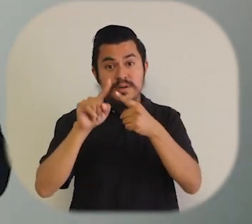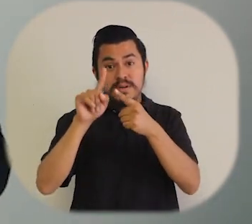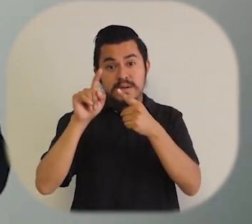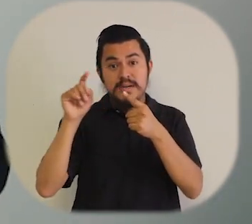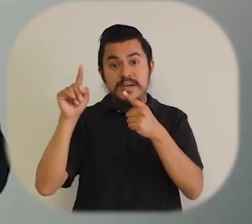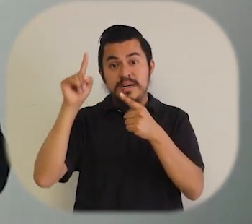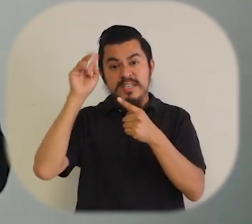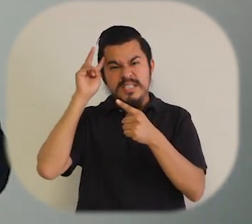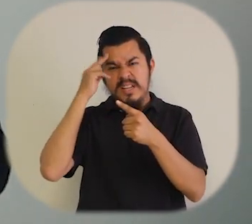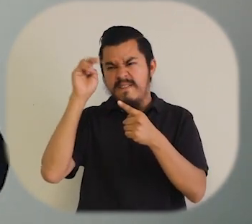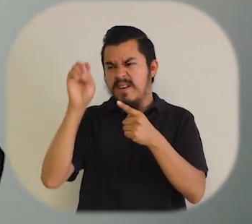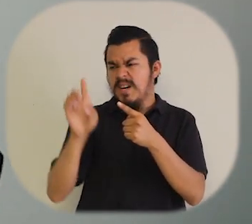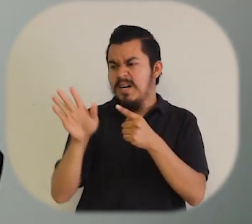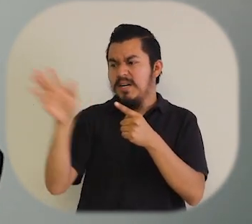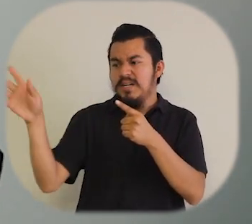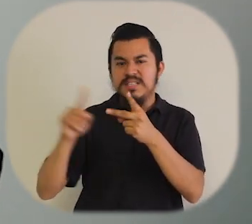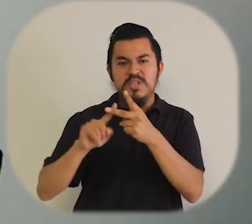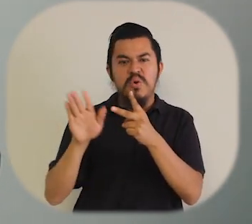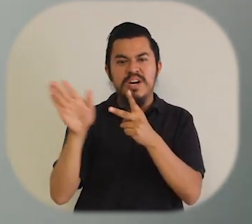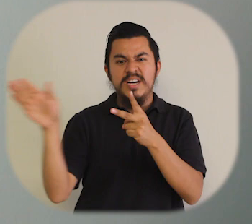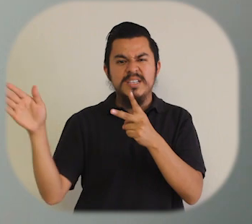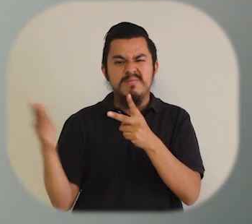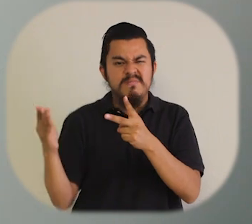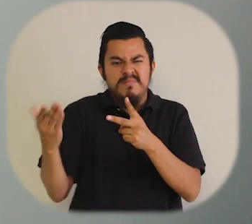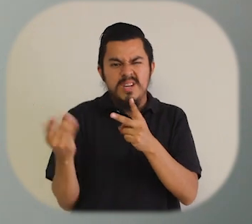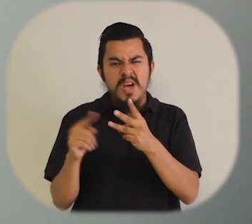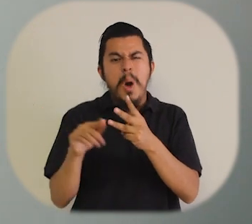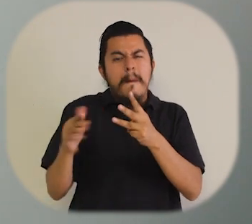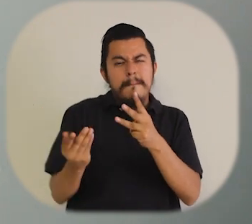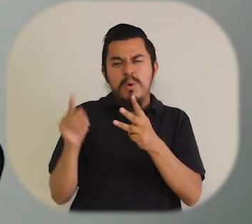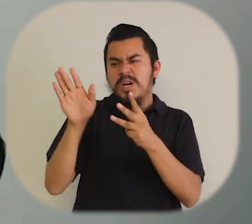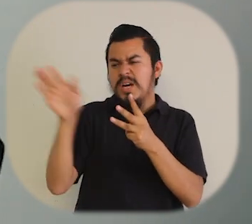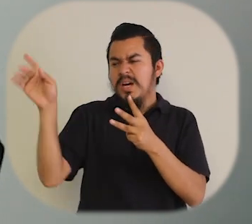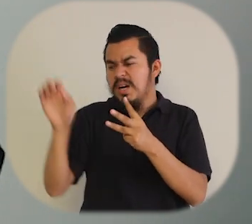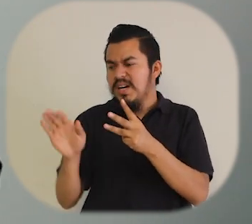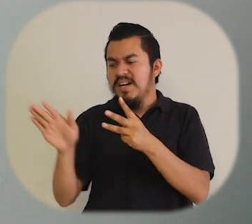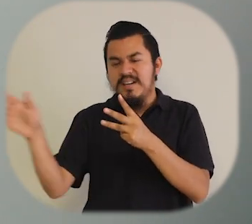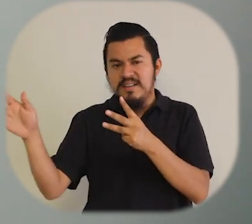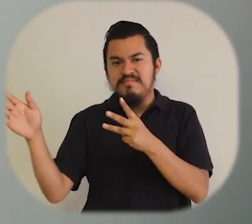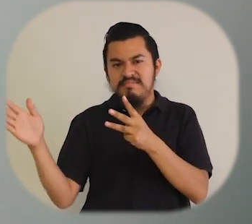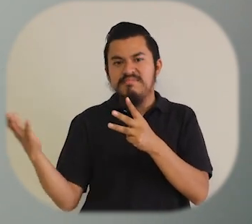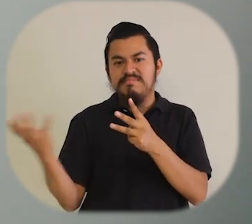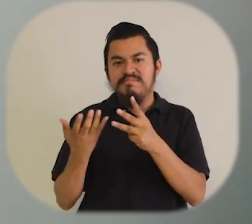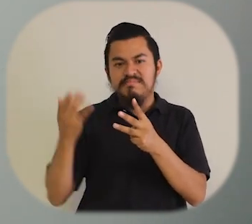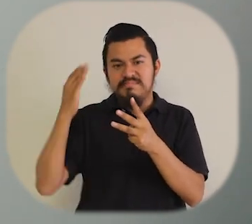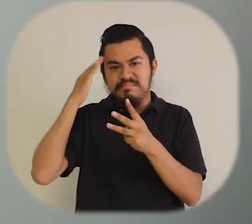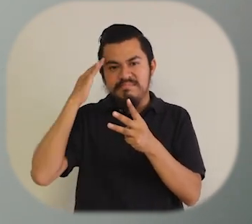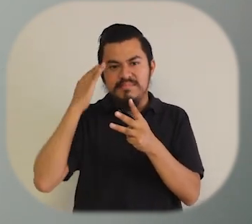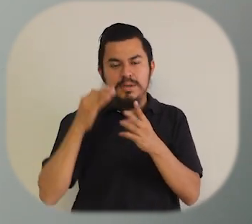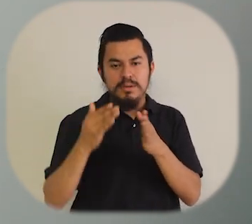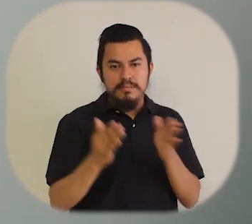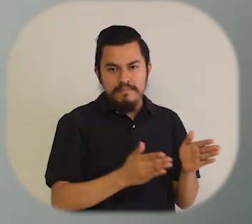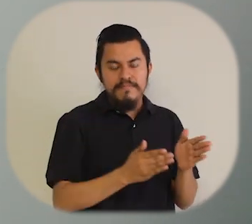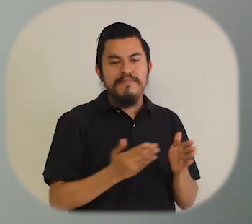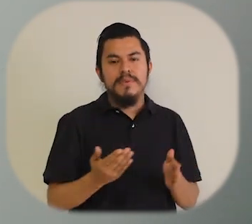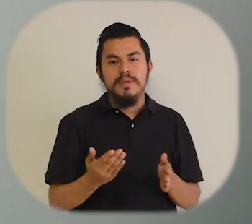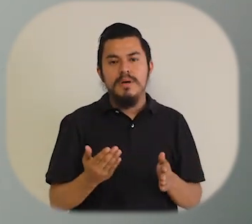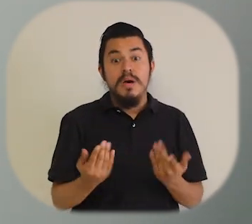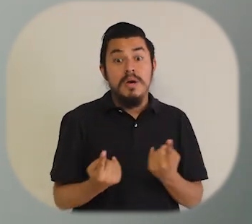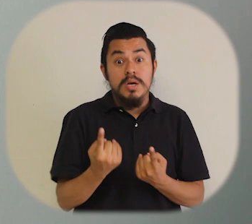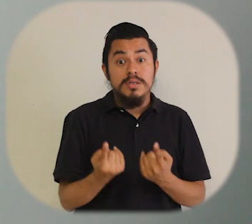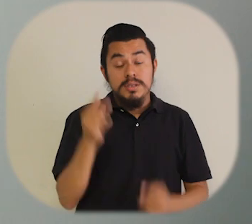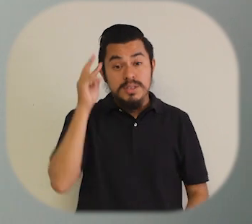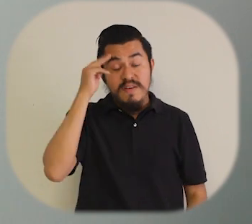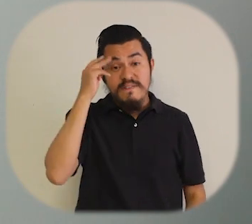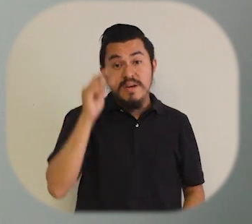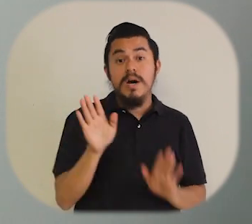es el Cristo. Este es el significado, que Jesús es el Cristo y debemos de creer que Jesús es el Cristo. Y para